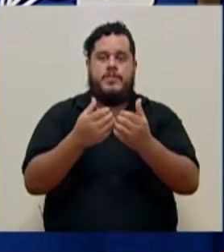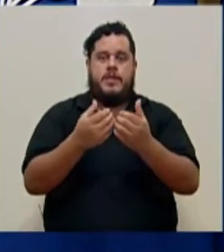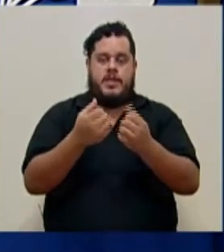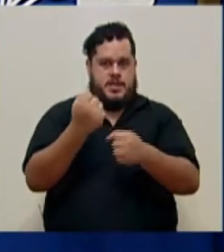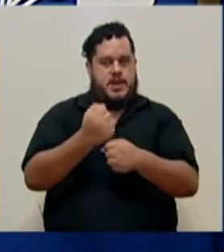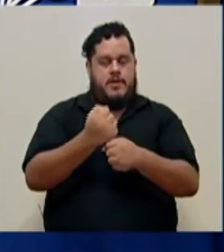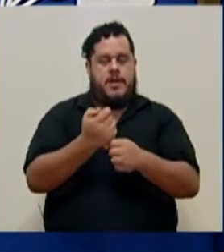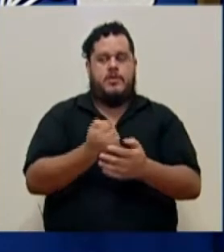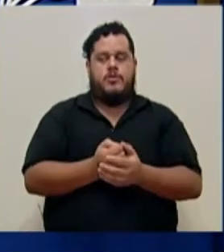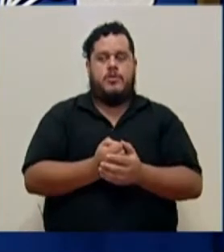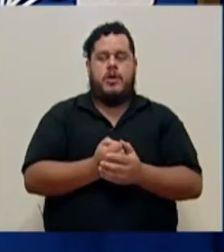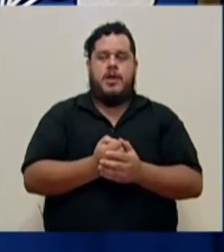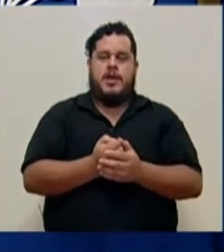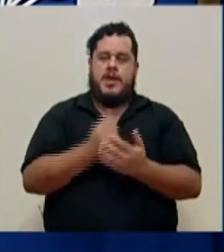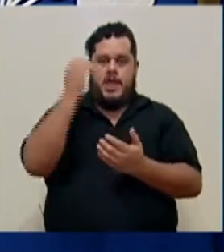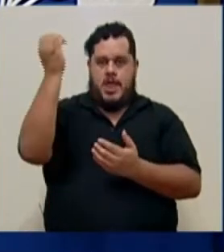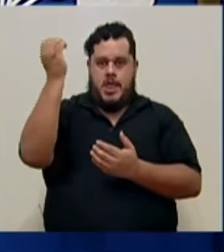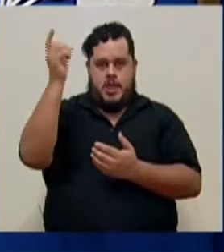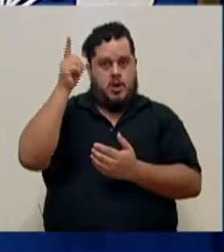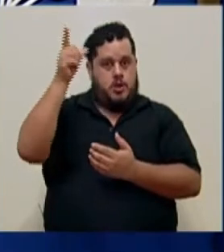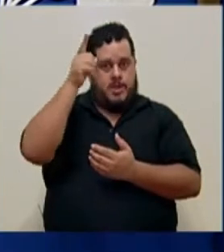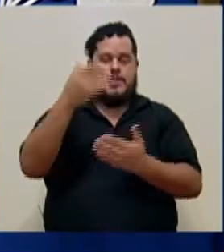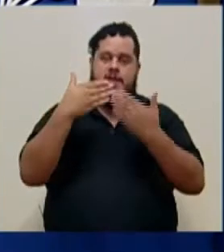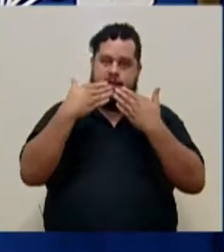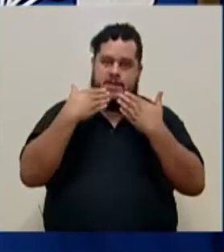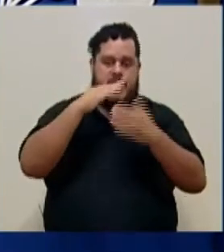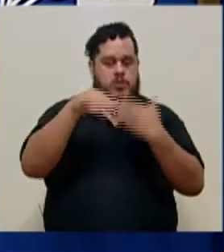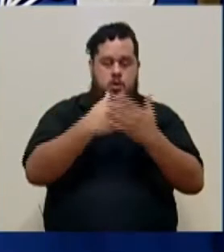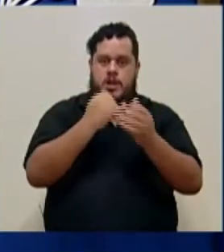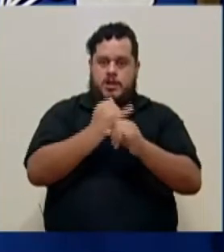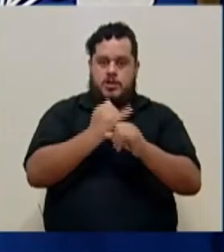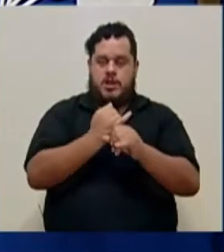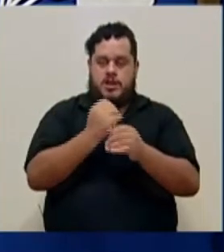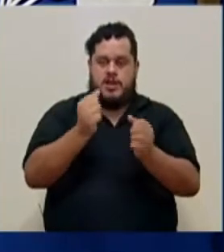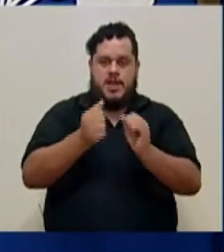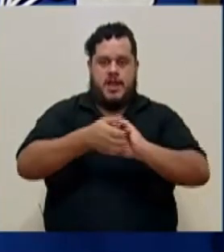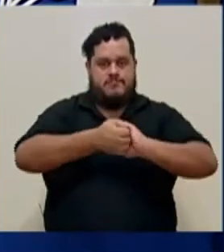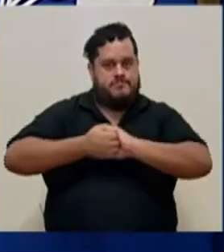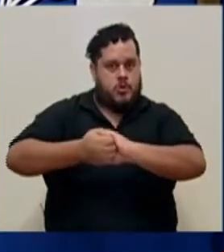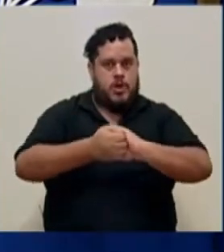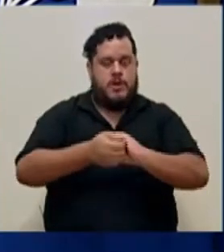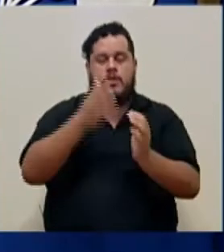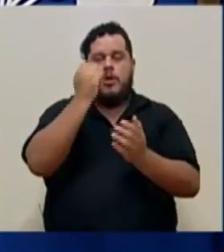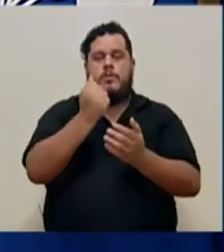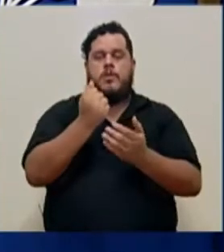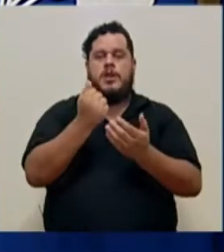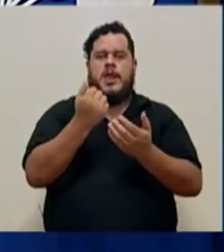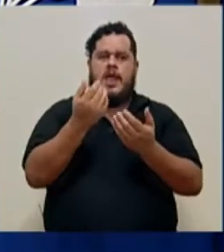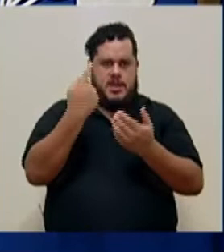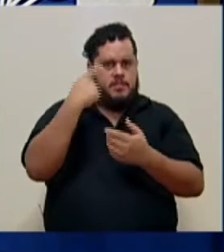Obviamente, agradecer a todas las instituciones que están colaborando, porque eso es importante a la hora de depurar, de tener un dato